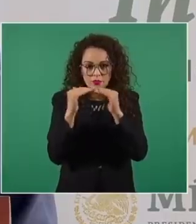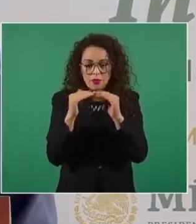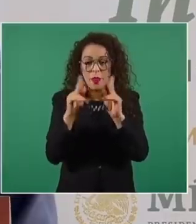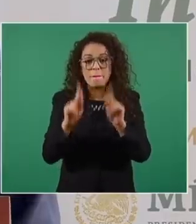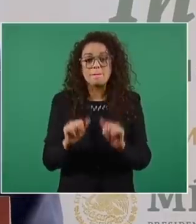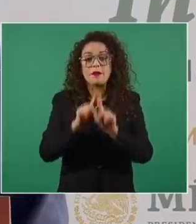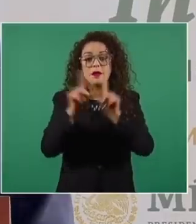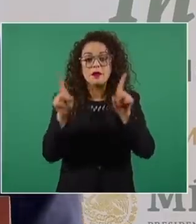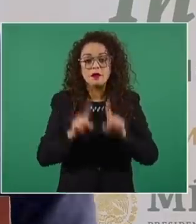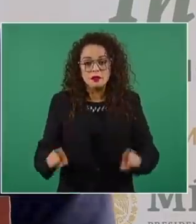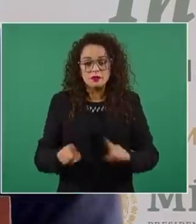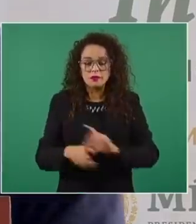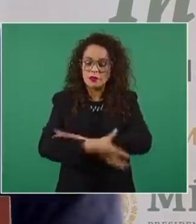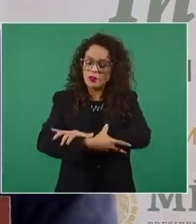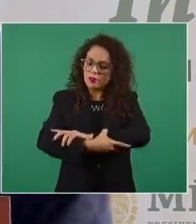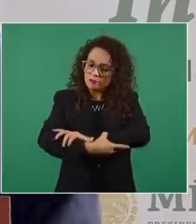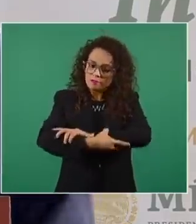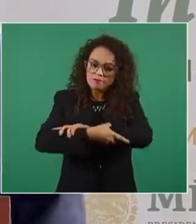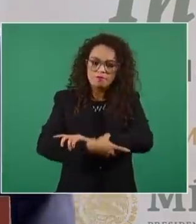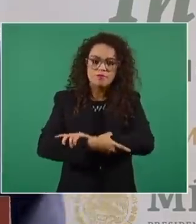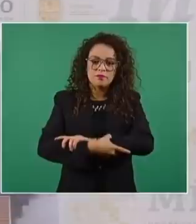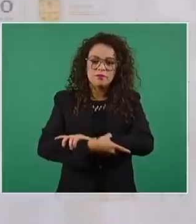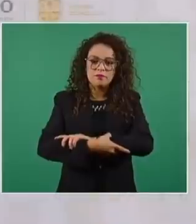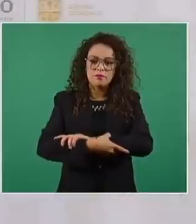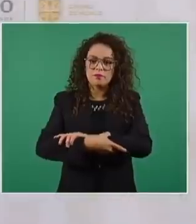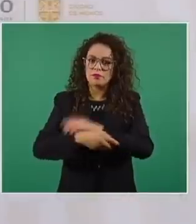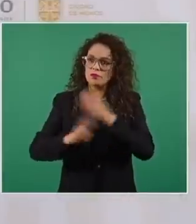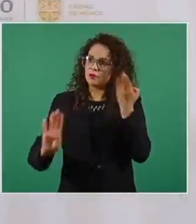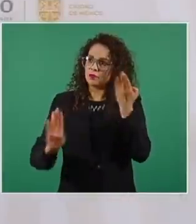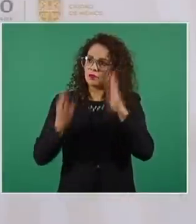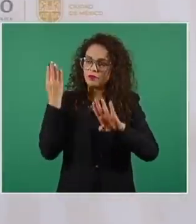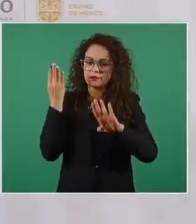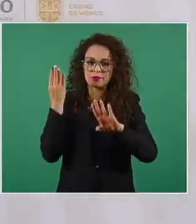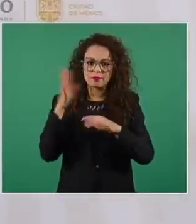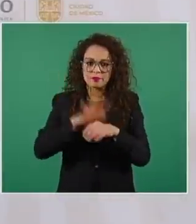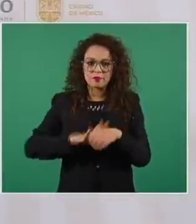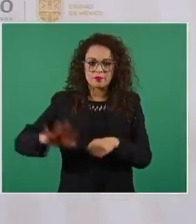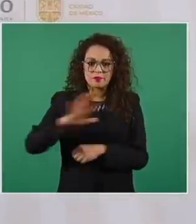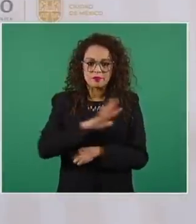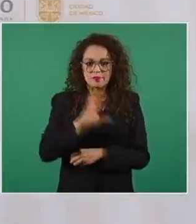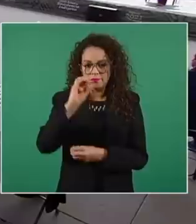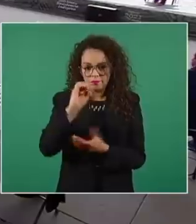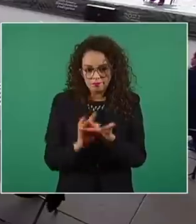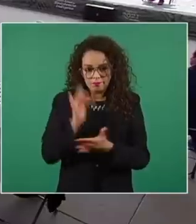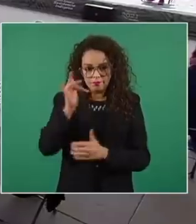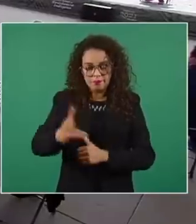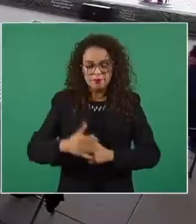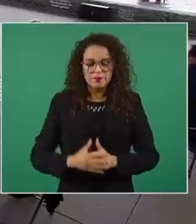y la fraternidad universal. Muchas gracias.